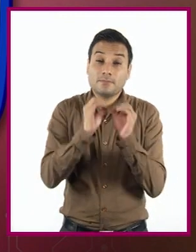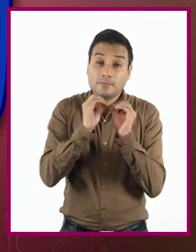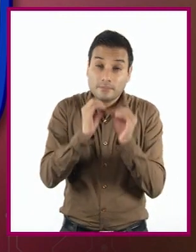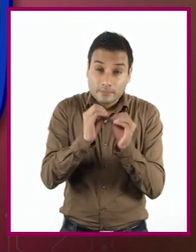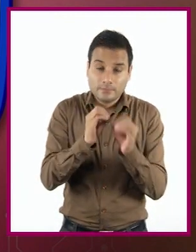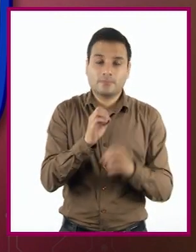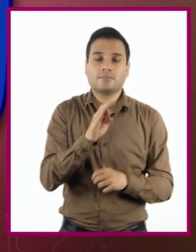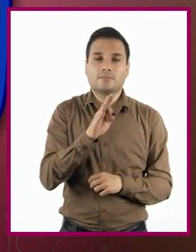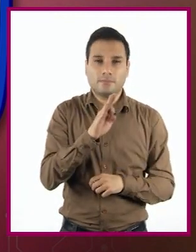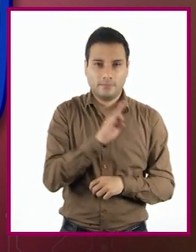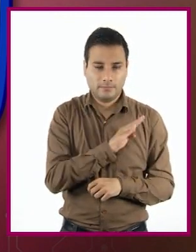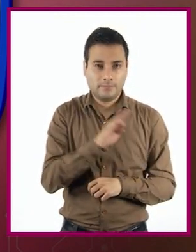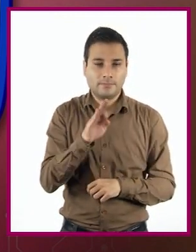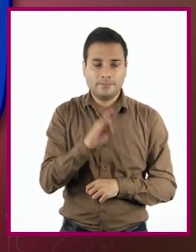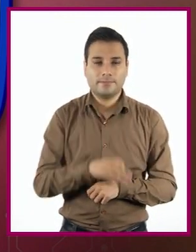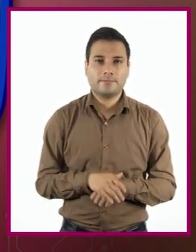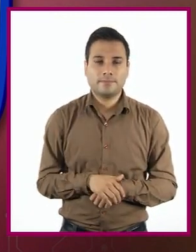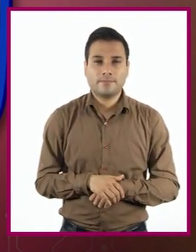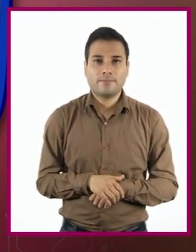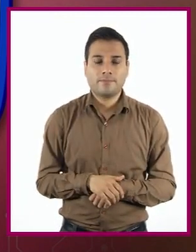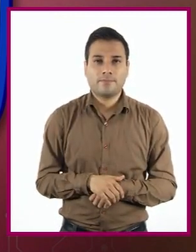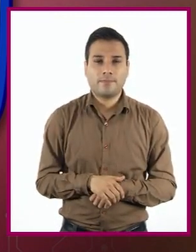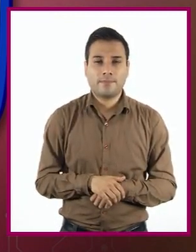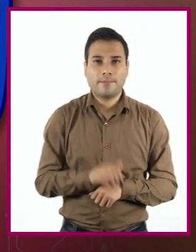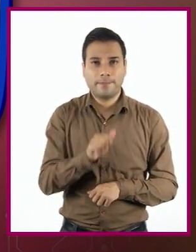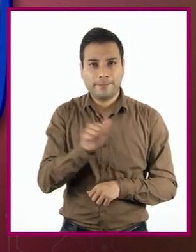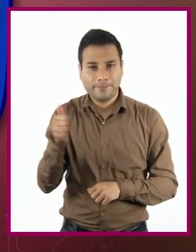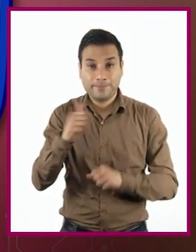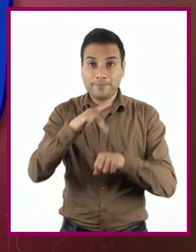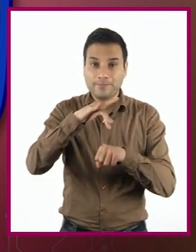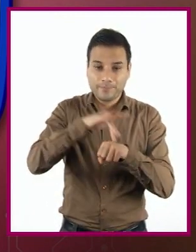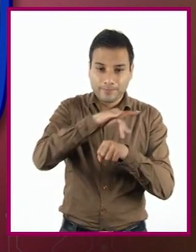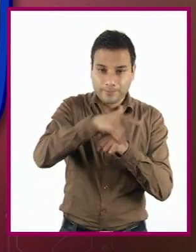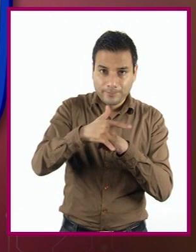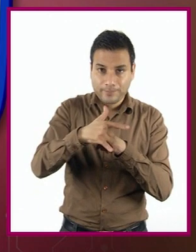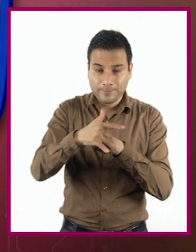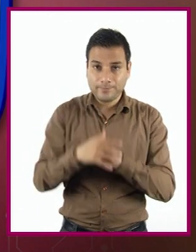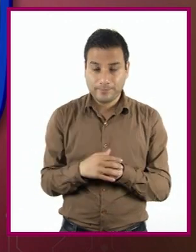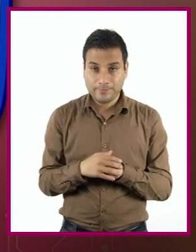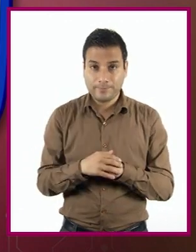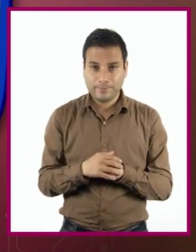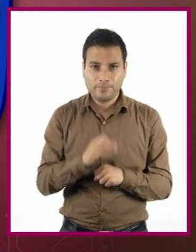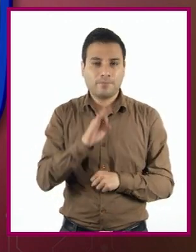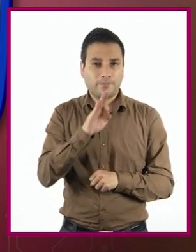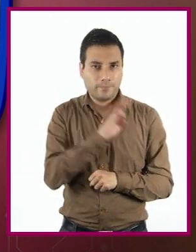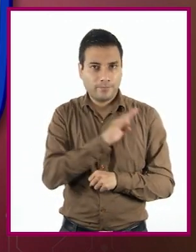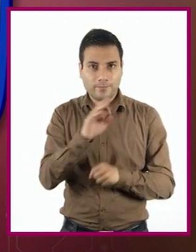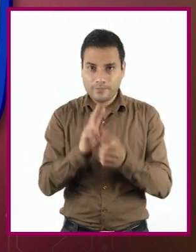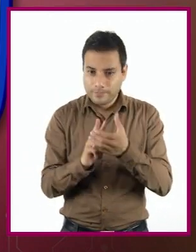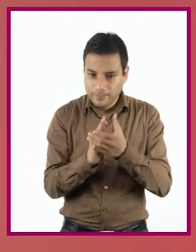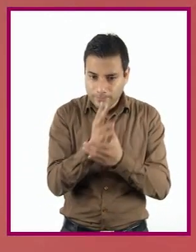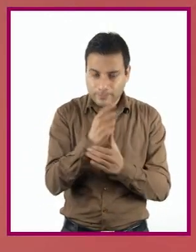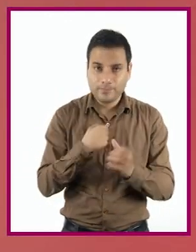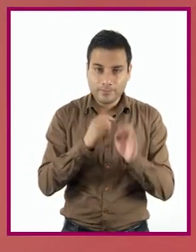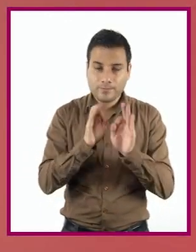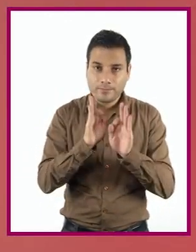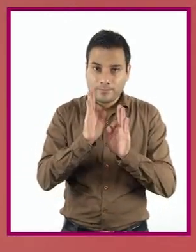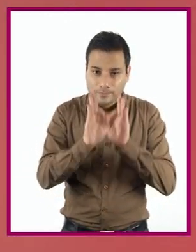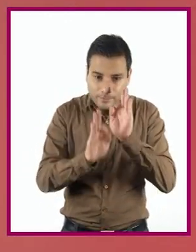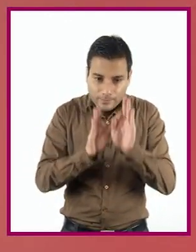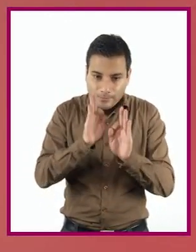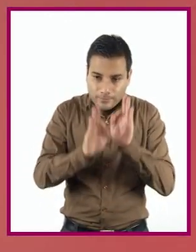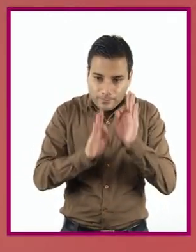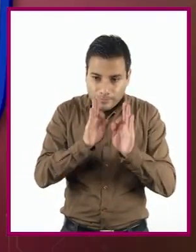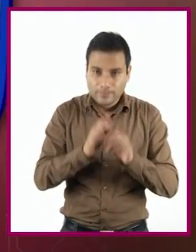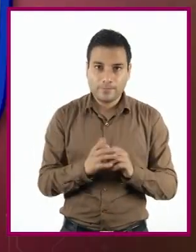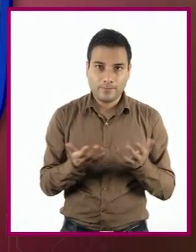manejo adecuado, sostenible, de aquellas cactáceas sujetas a cultivo y explotación. Doctor